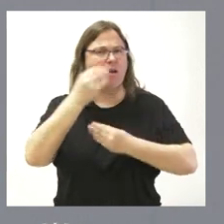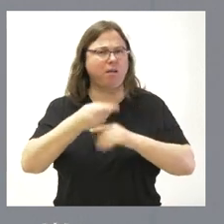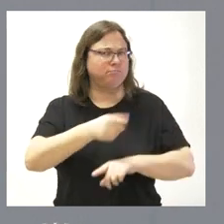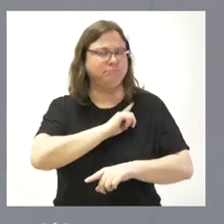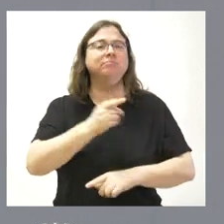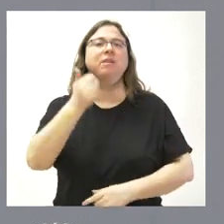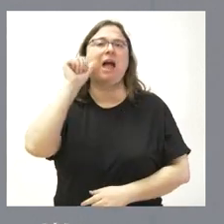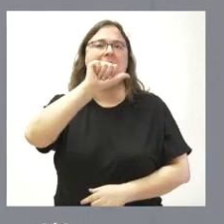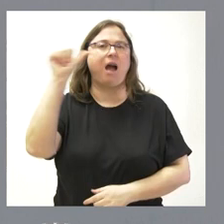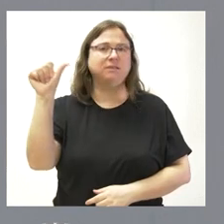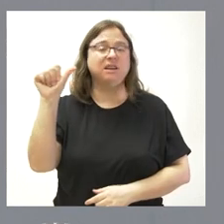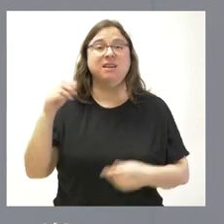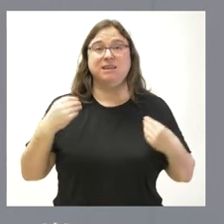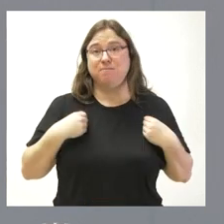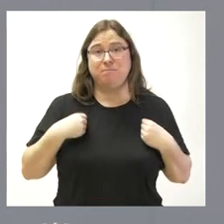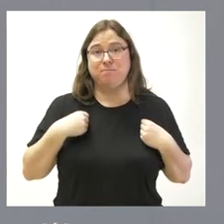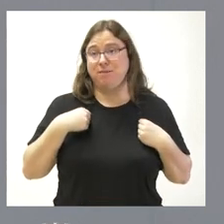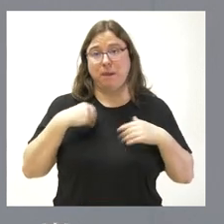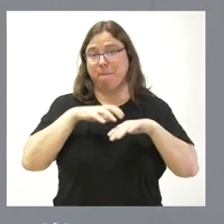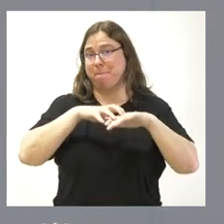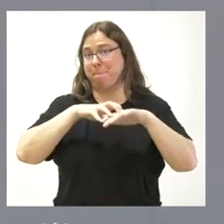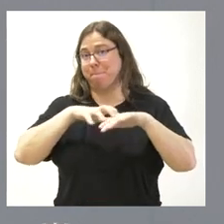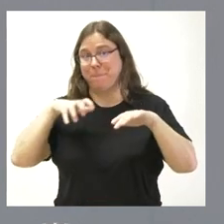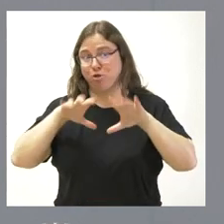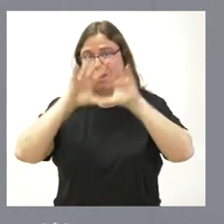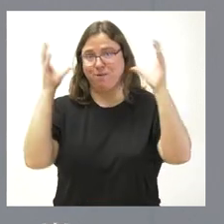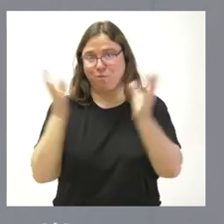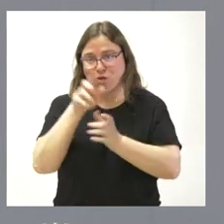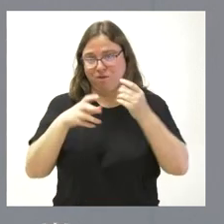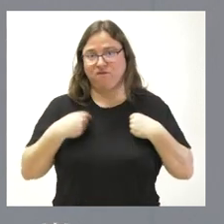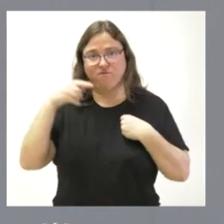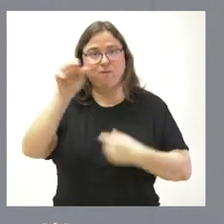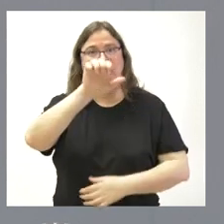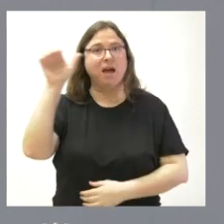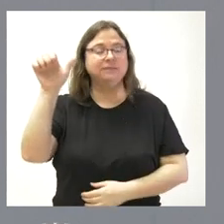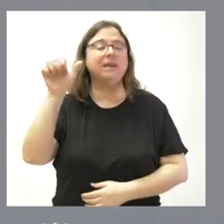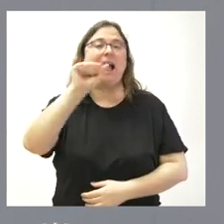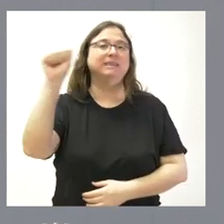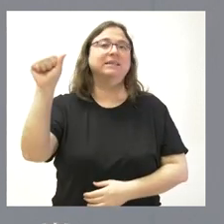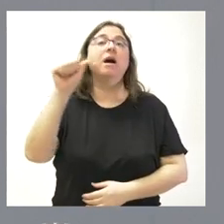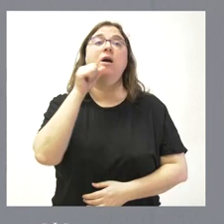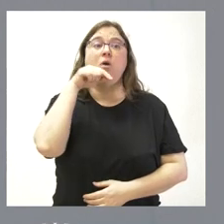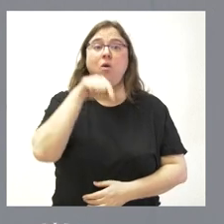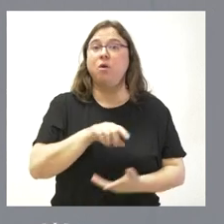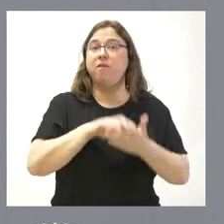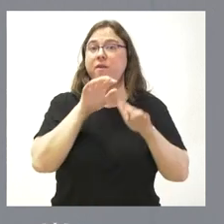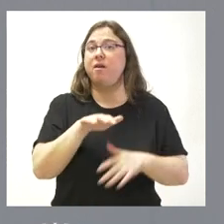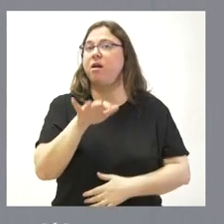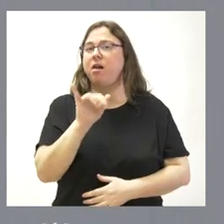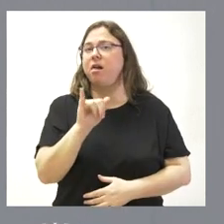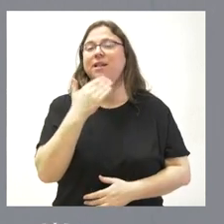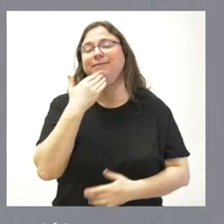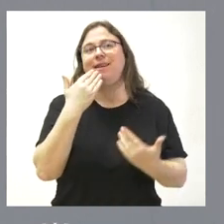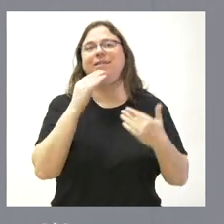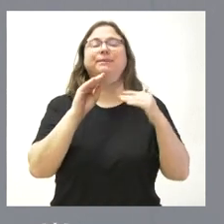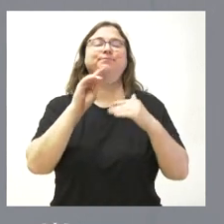Asia donde vive la gran parte de la población a nivel mundial y donde hoy en día Castilla de León nuestra principal presencia viene siendo la Unión